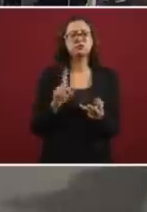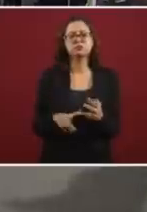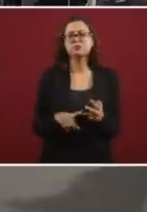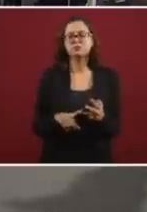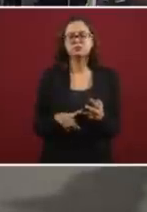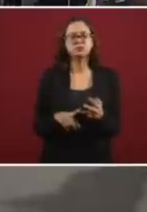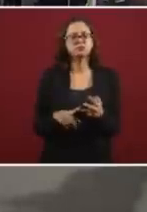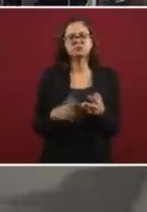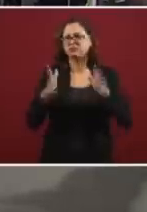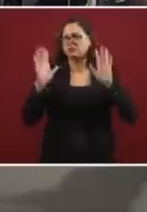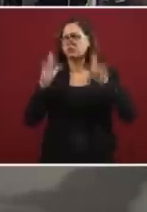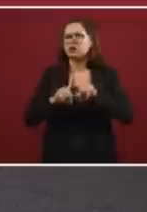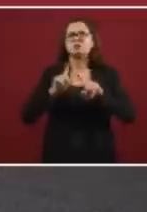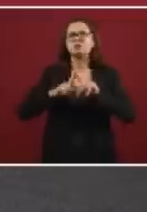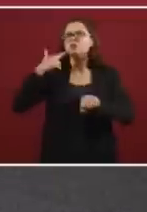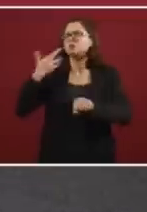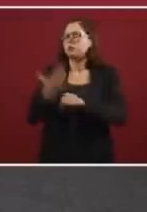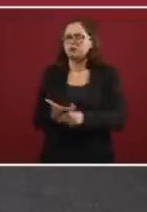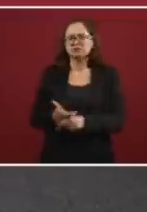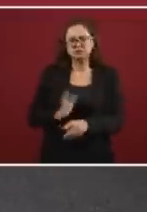a quien corresponda